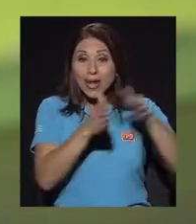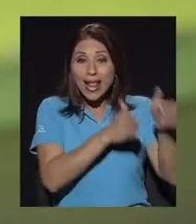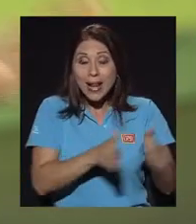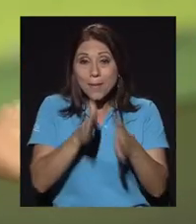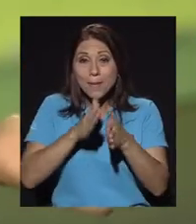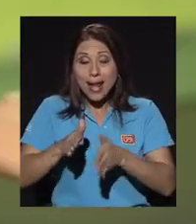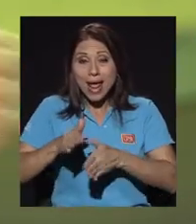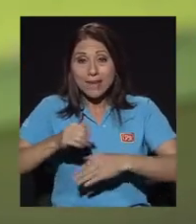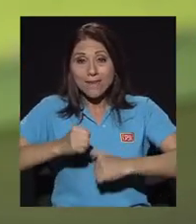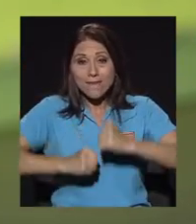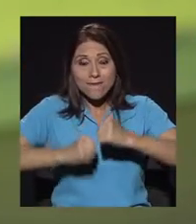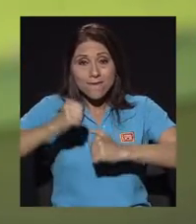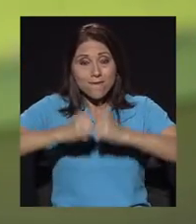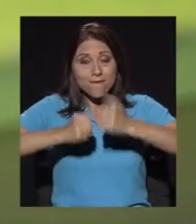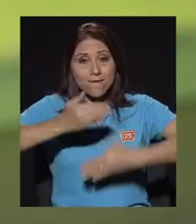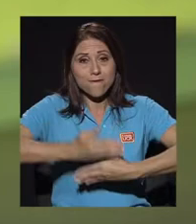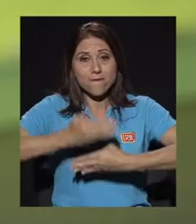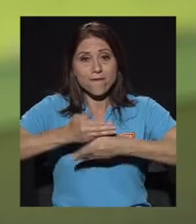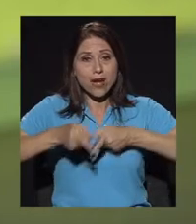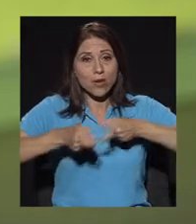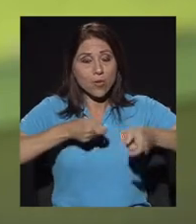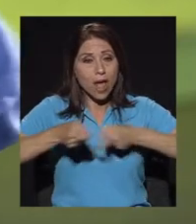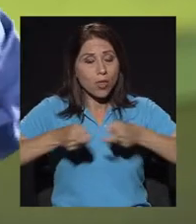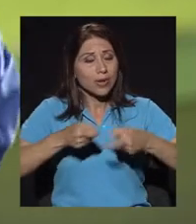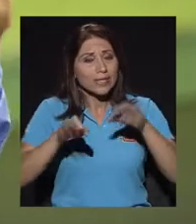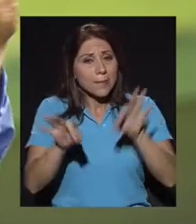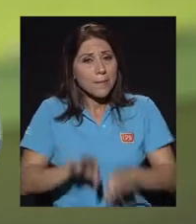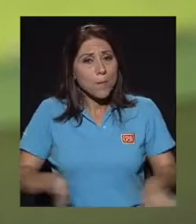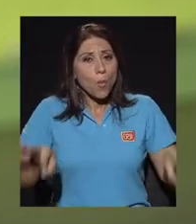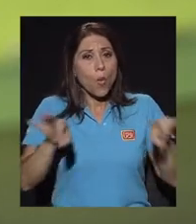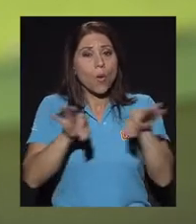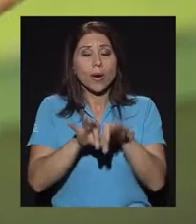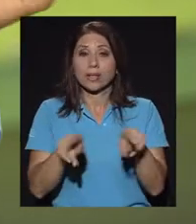La gestión en saneamiento ambiental es